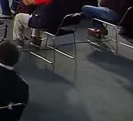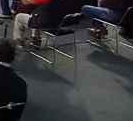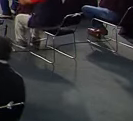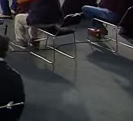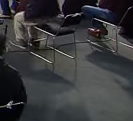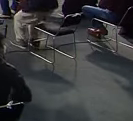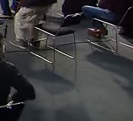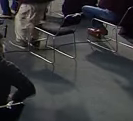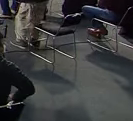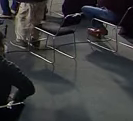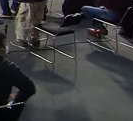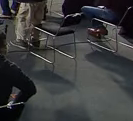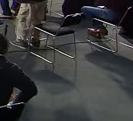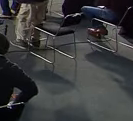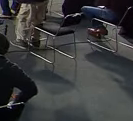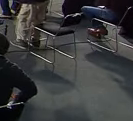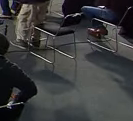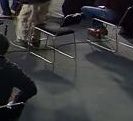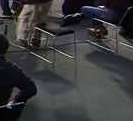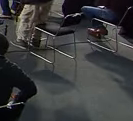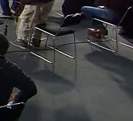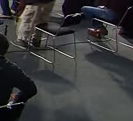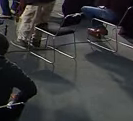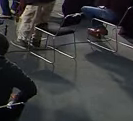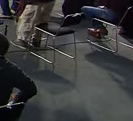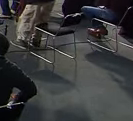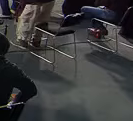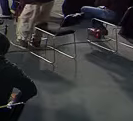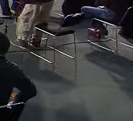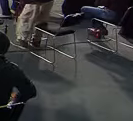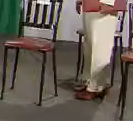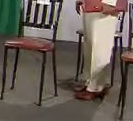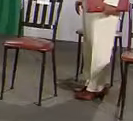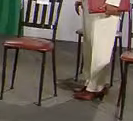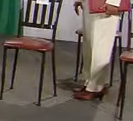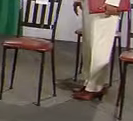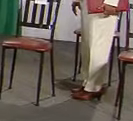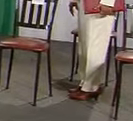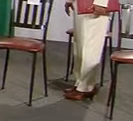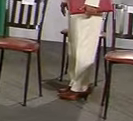por favor. Nada más una foto ya con eso, ya sabes.